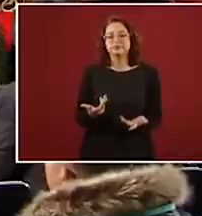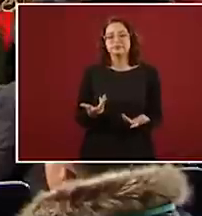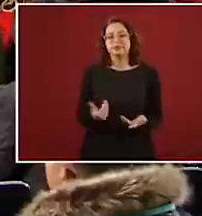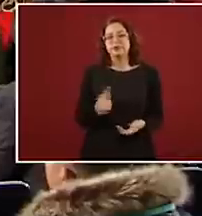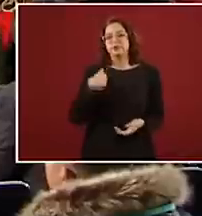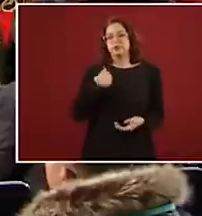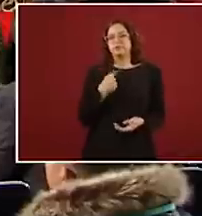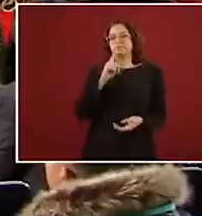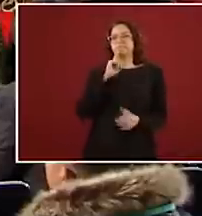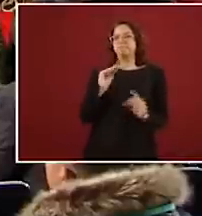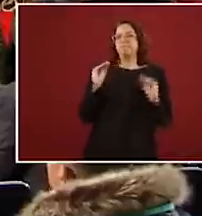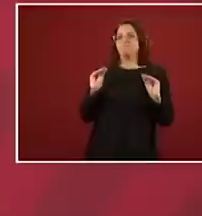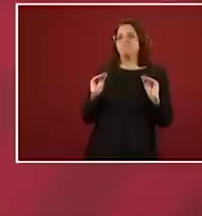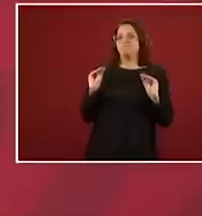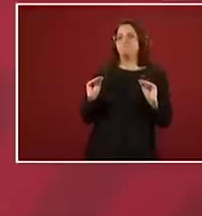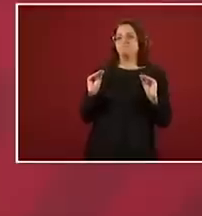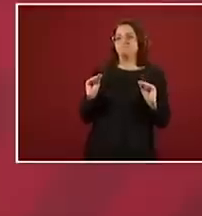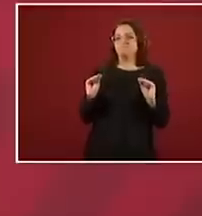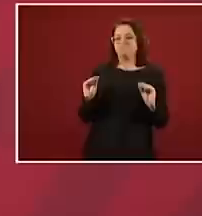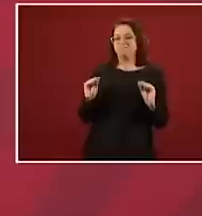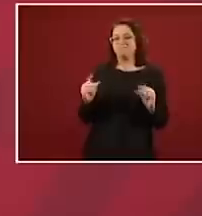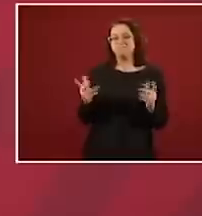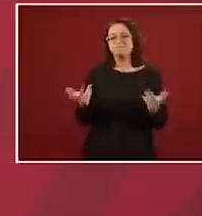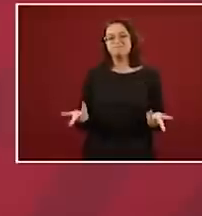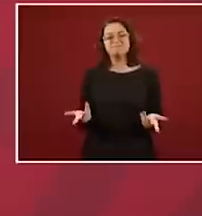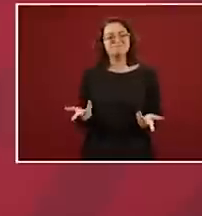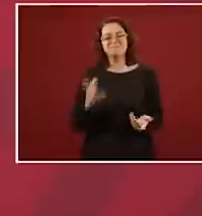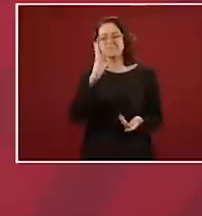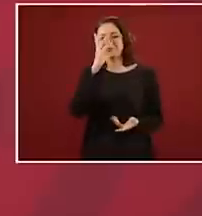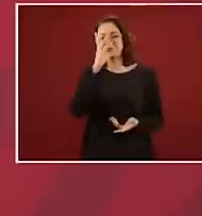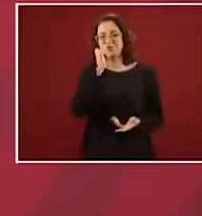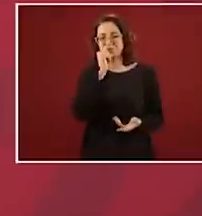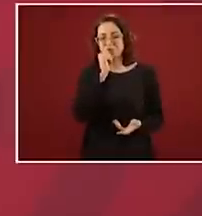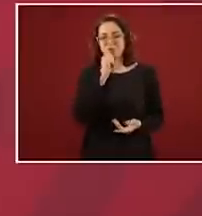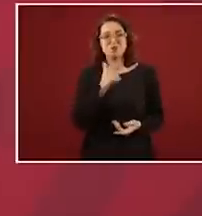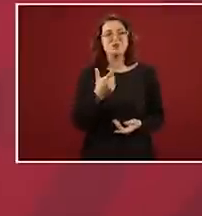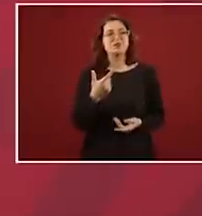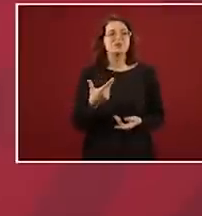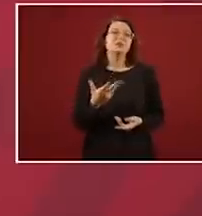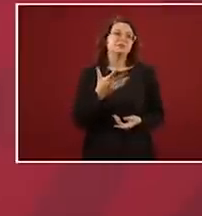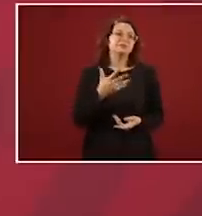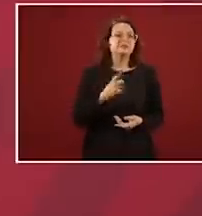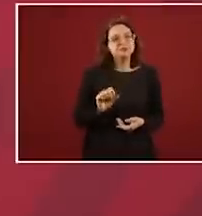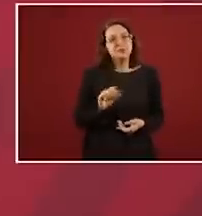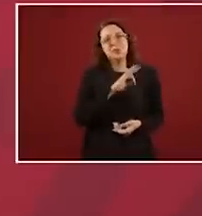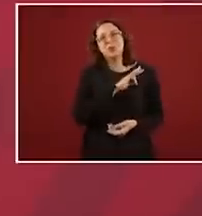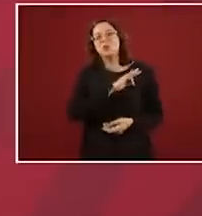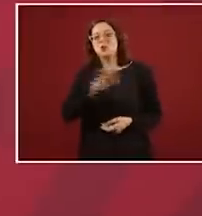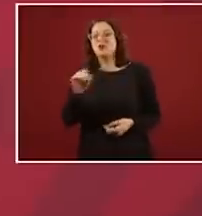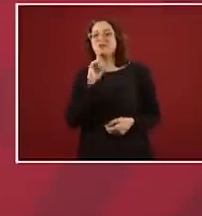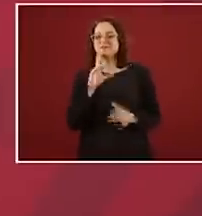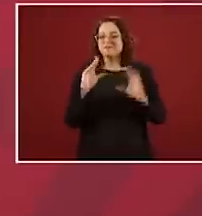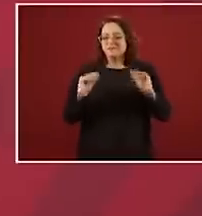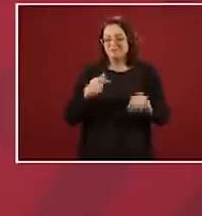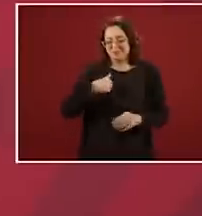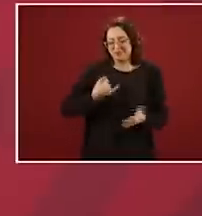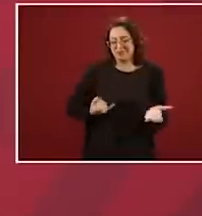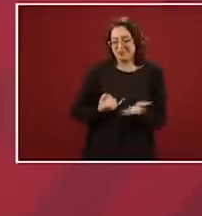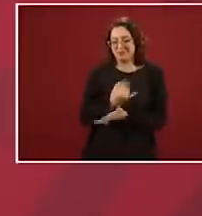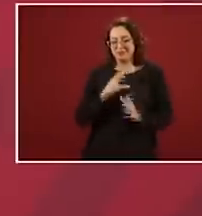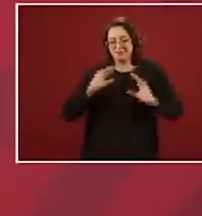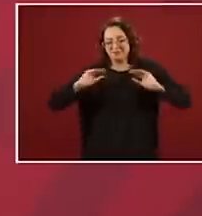callado, o sea, sí puedo, pues, soy dueño de mi silencio, pero no